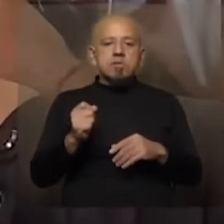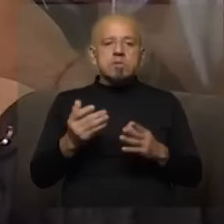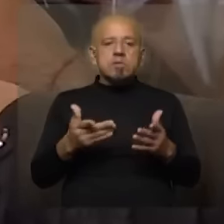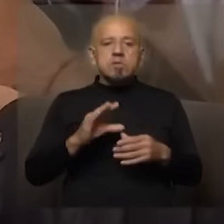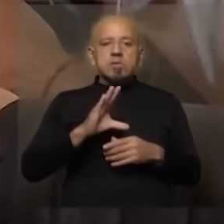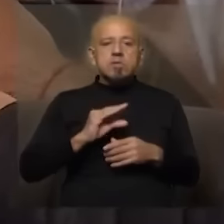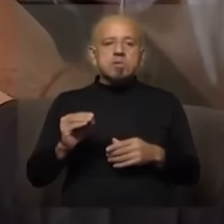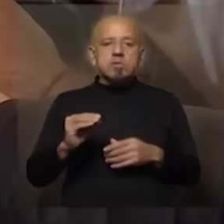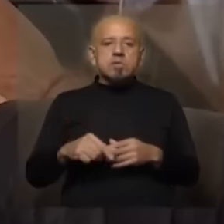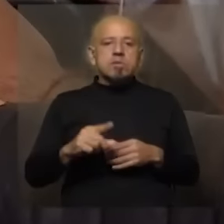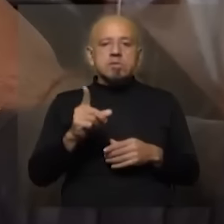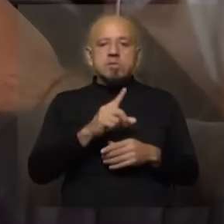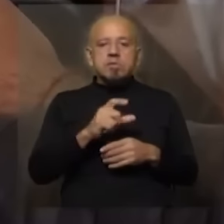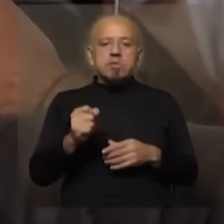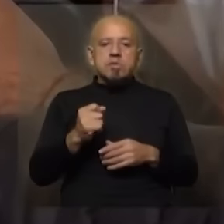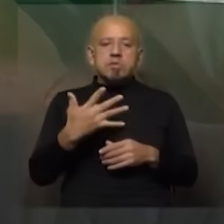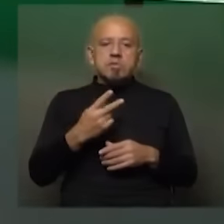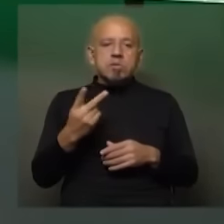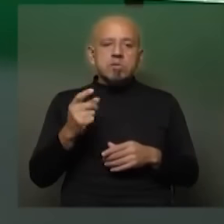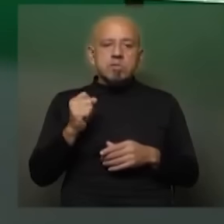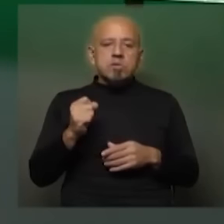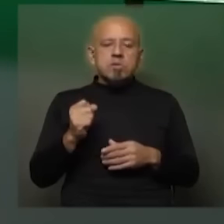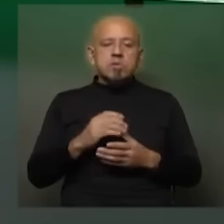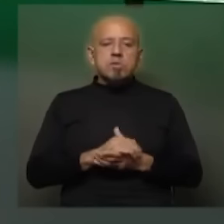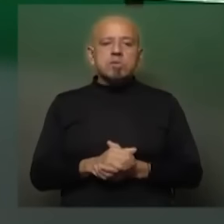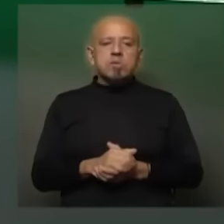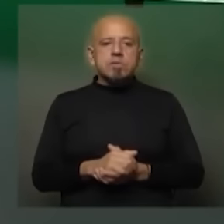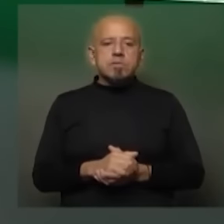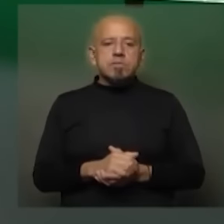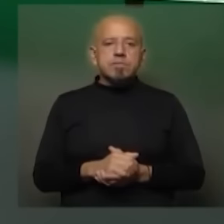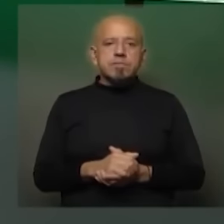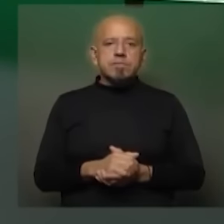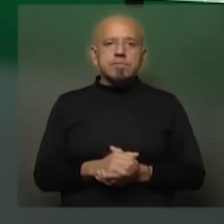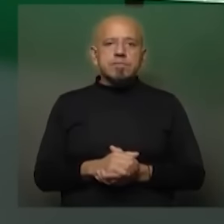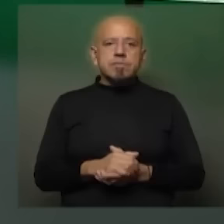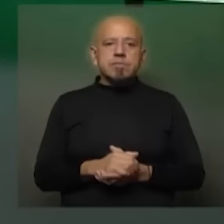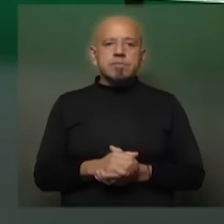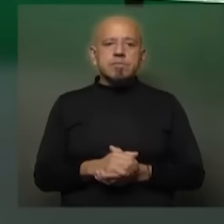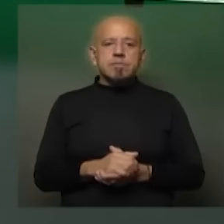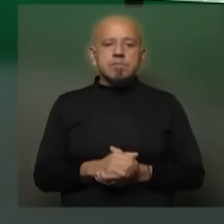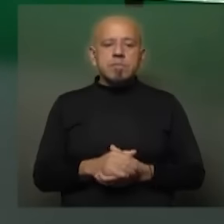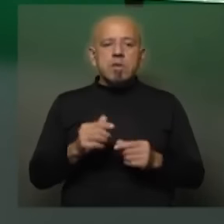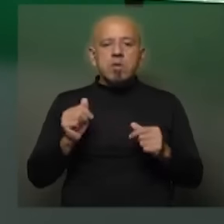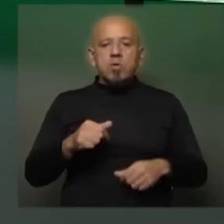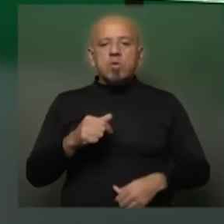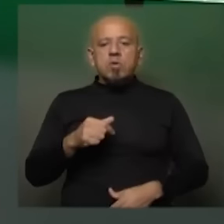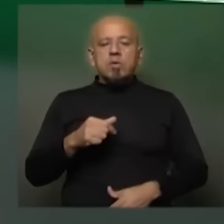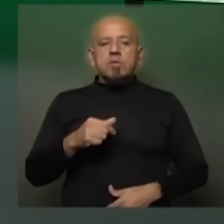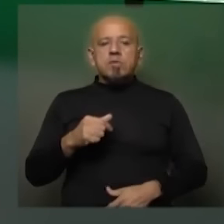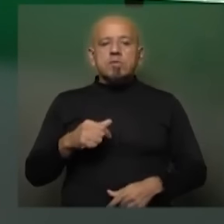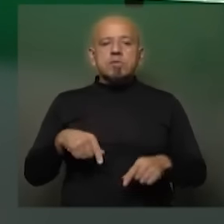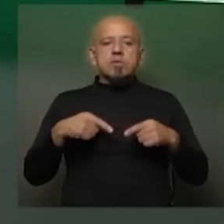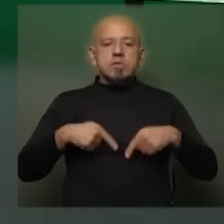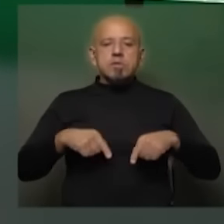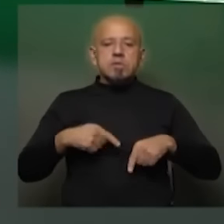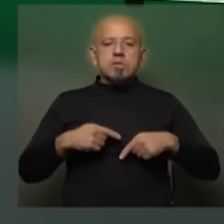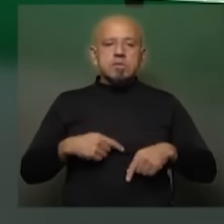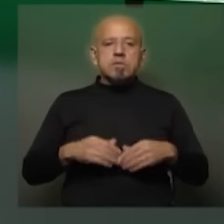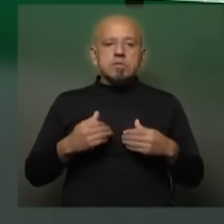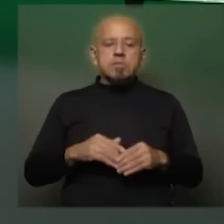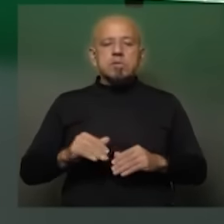a una de 152. Ahora pasamos a la agenda de la ciudad de Montevideo, porque hoy la Intendencia justamente empezó a